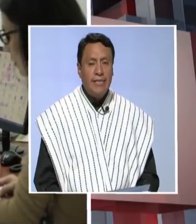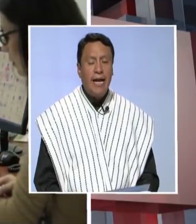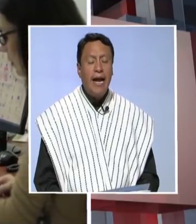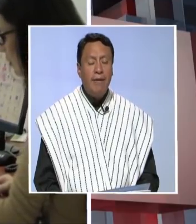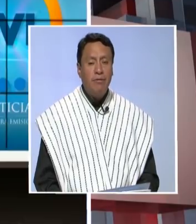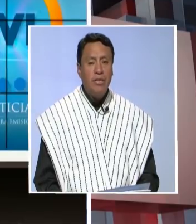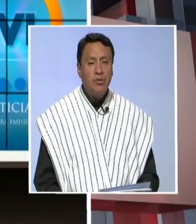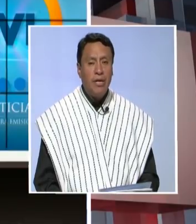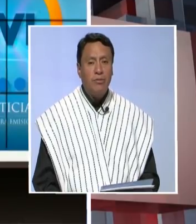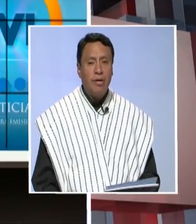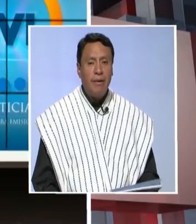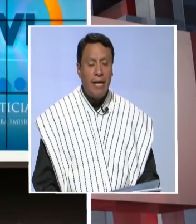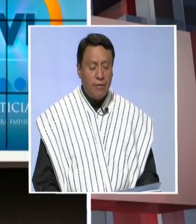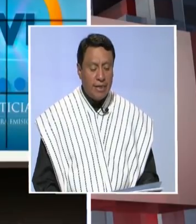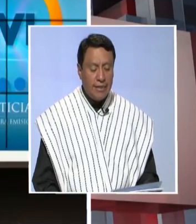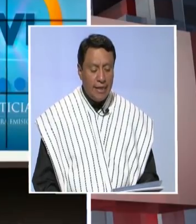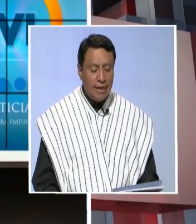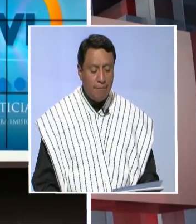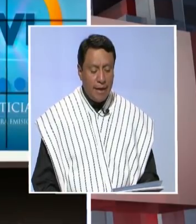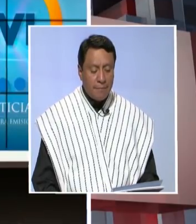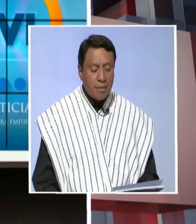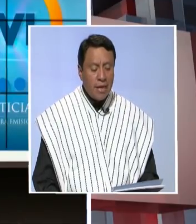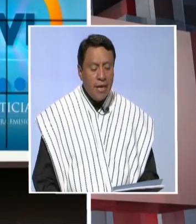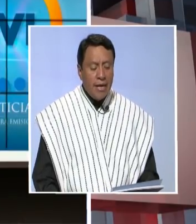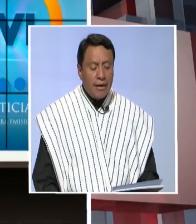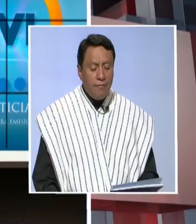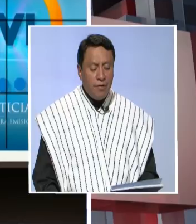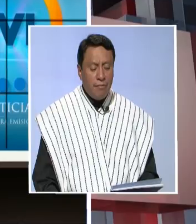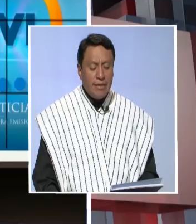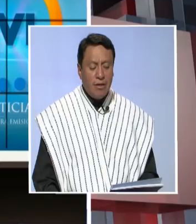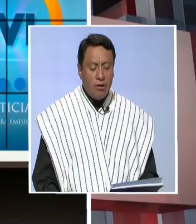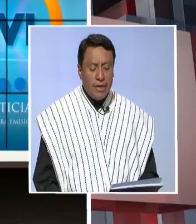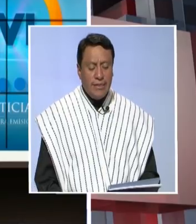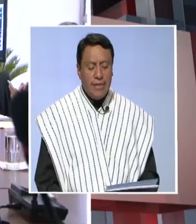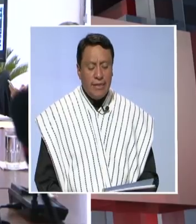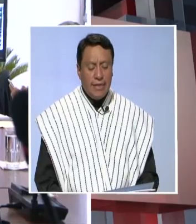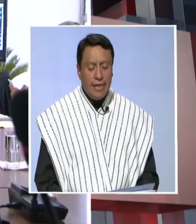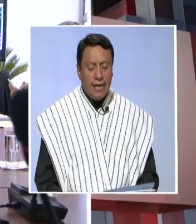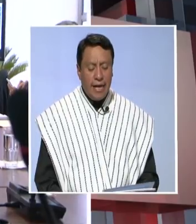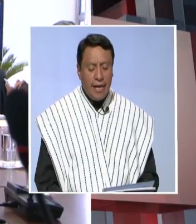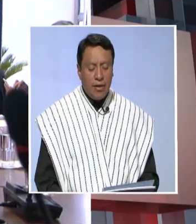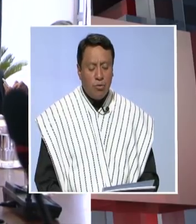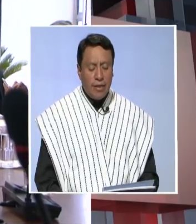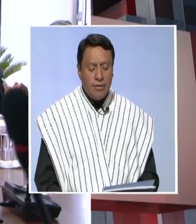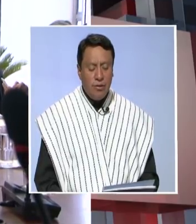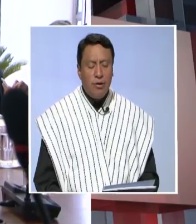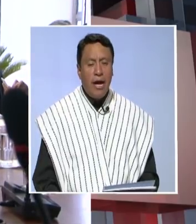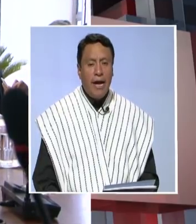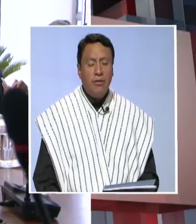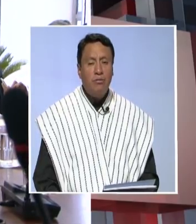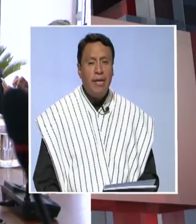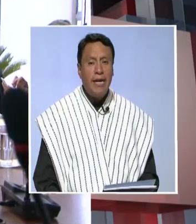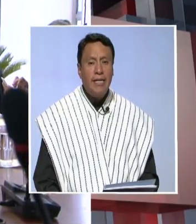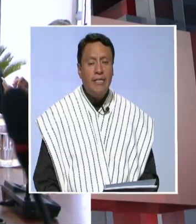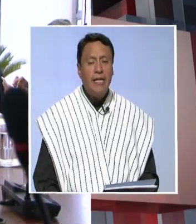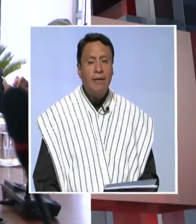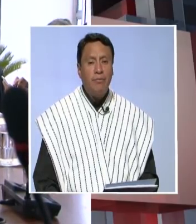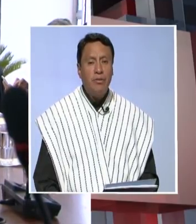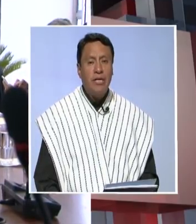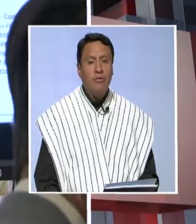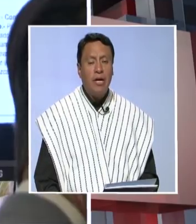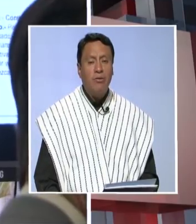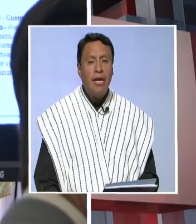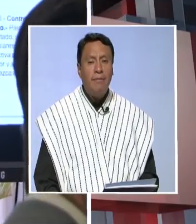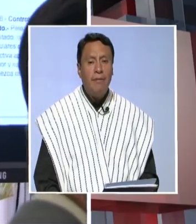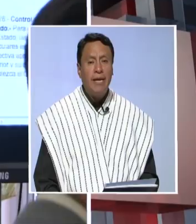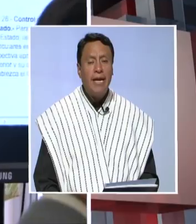taka yachishka kai apunya shukatun rimanaku itacharinka pa. Reformas loe, shinayati kai educación, hatun mingarishka